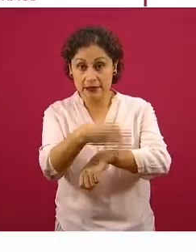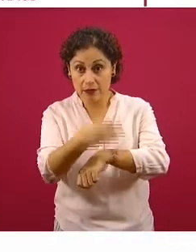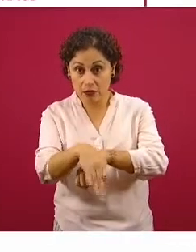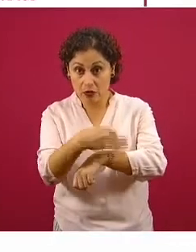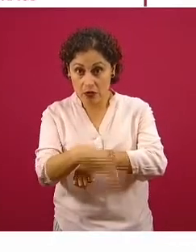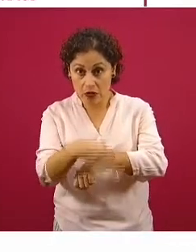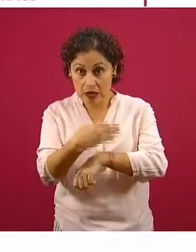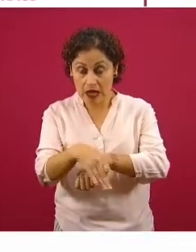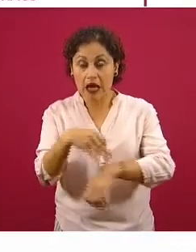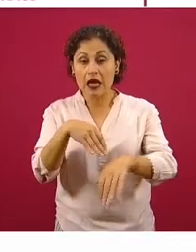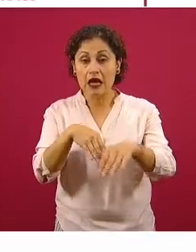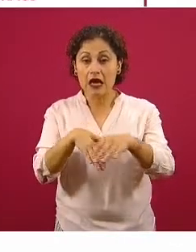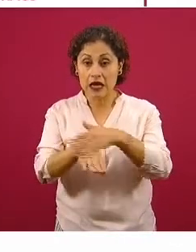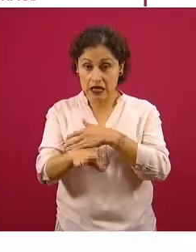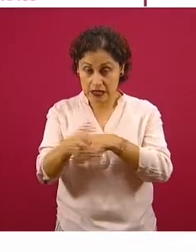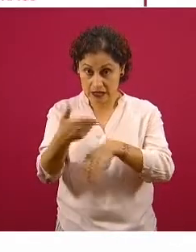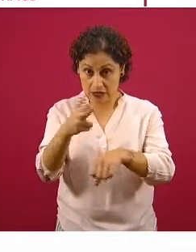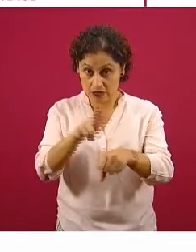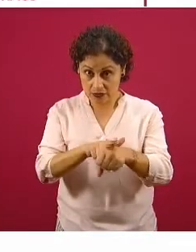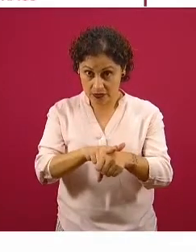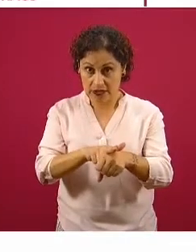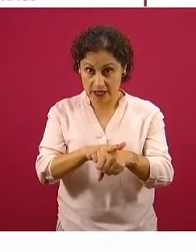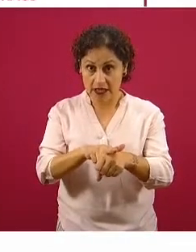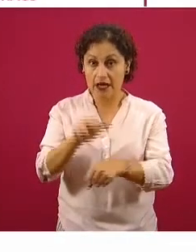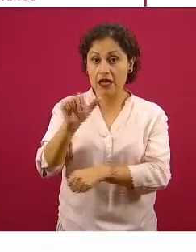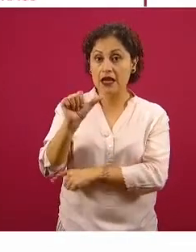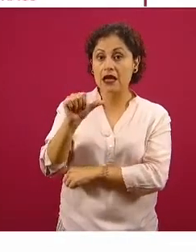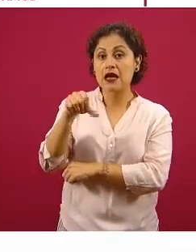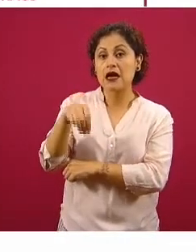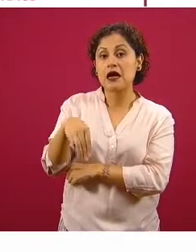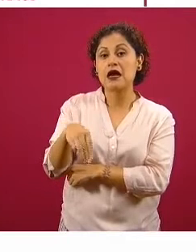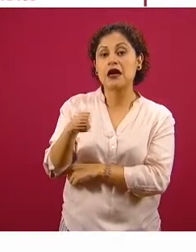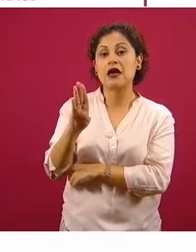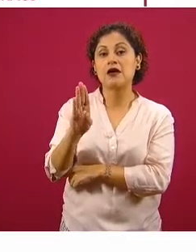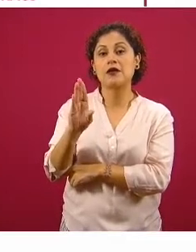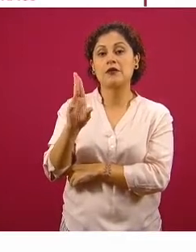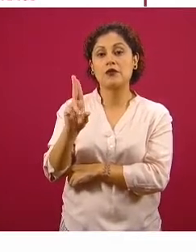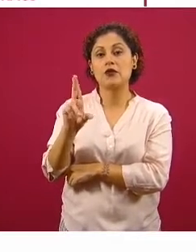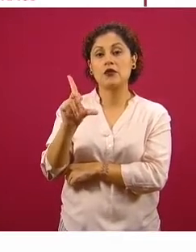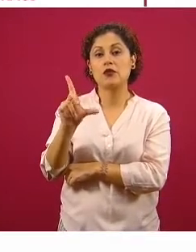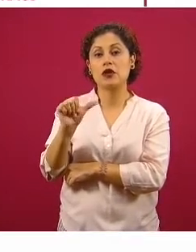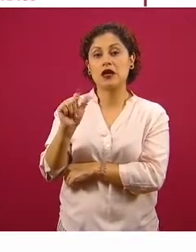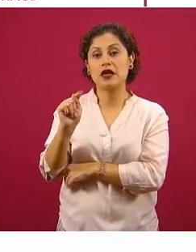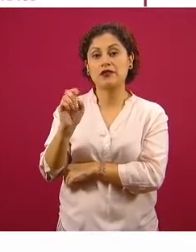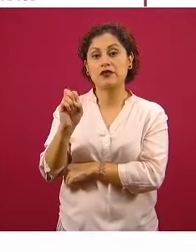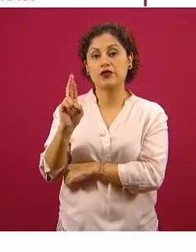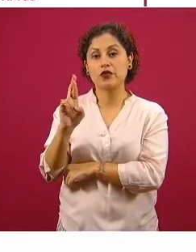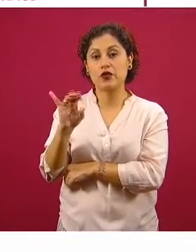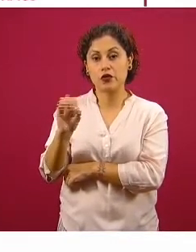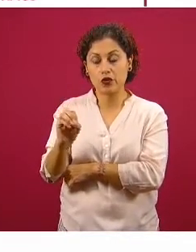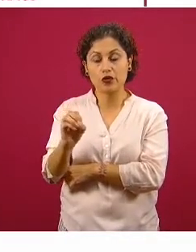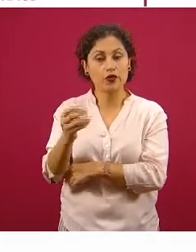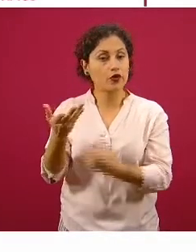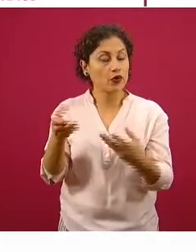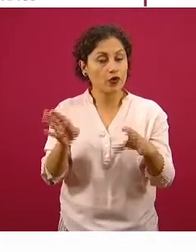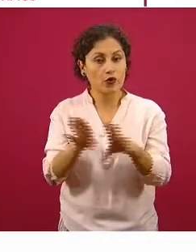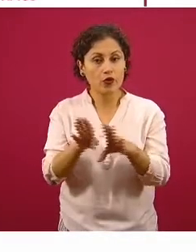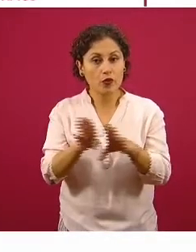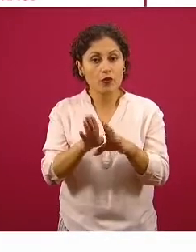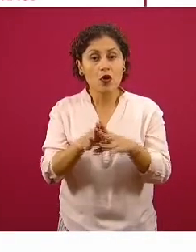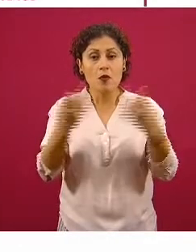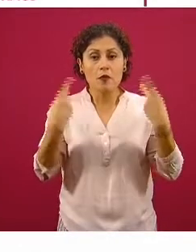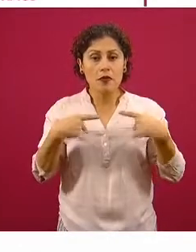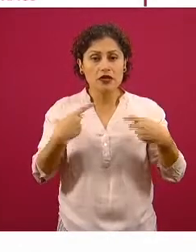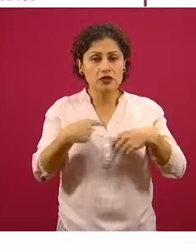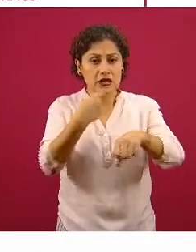Ambulatorio quiere decir que se maneja médicamente sin que tenga que estar hospitalizado. Es decir, son los casos médicamente